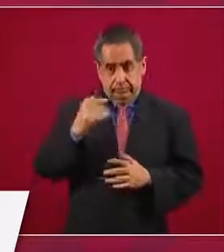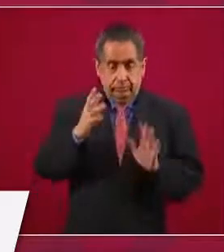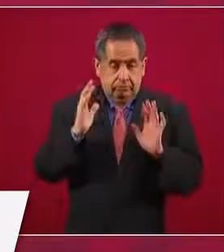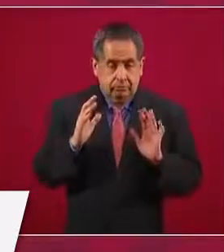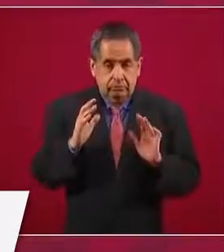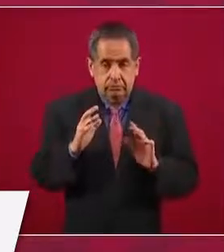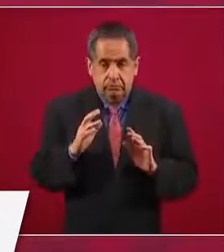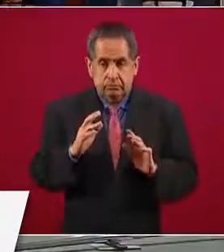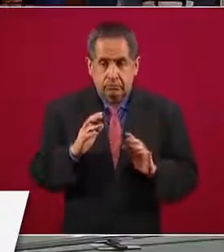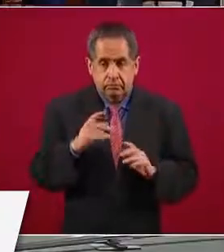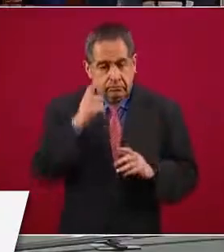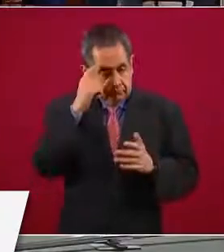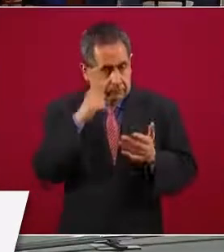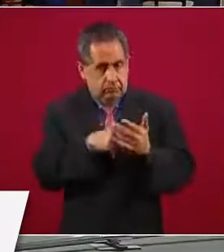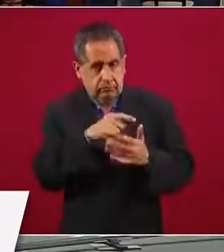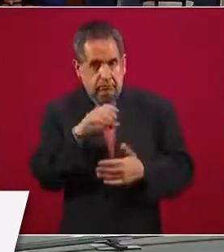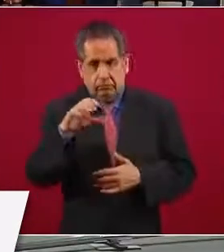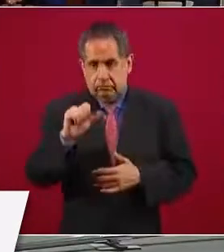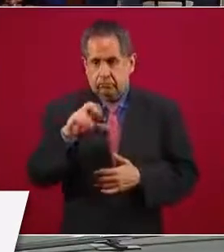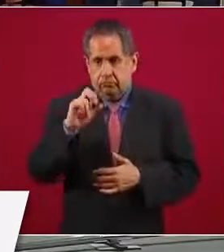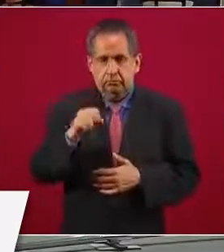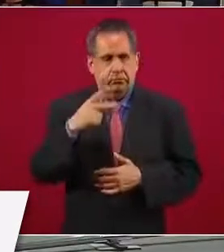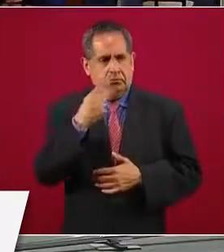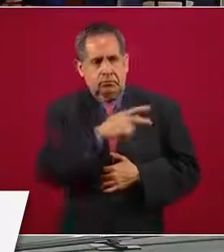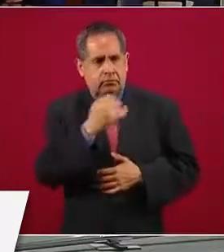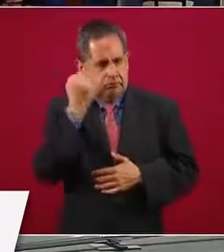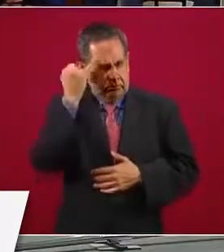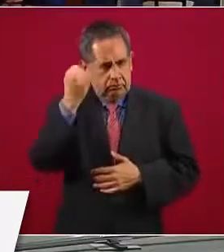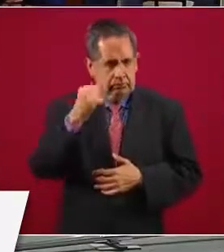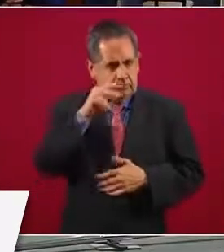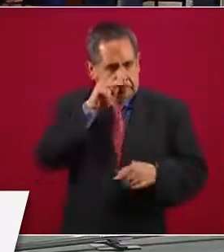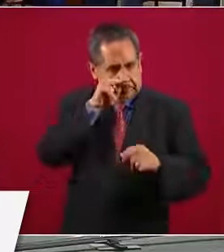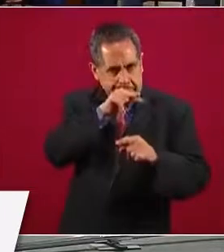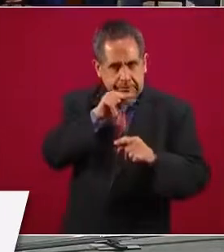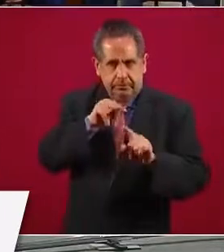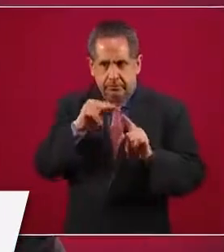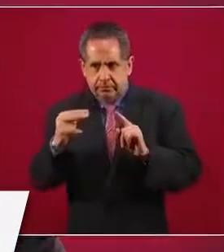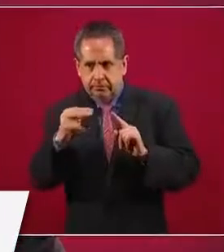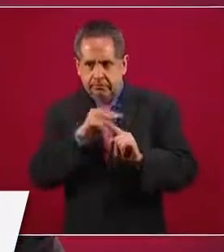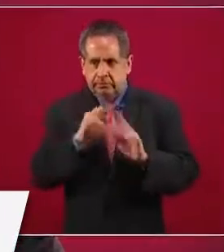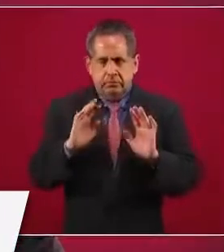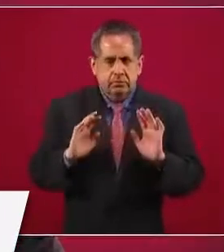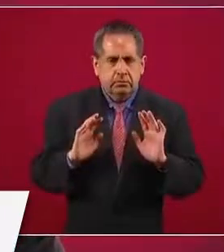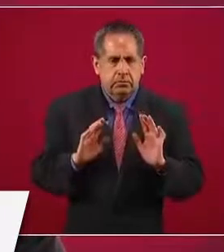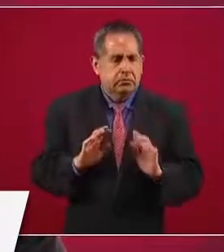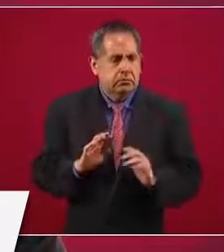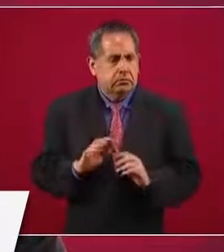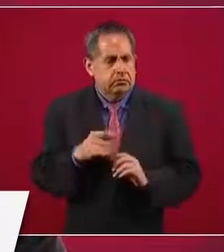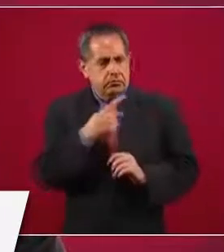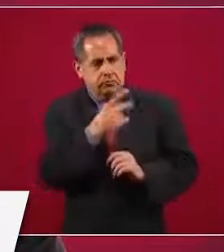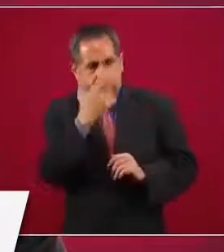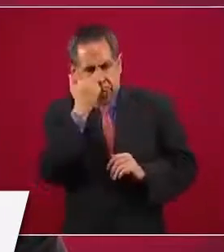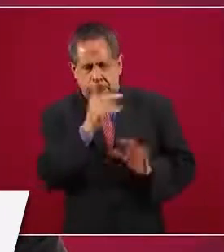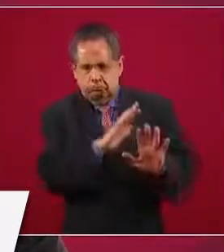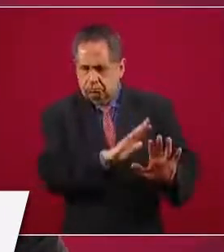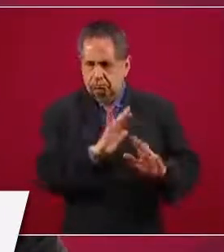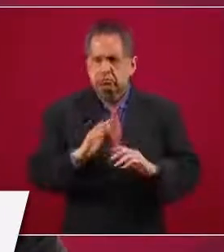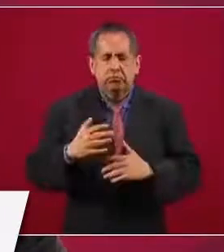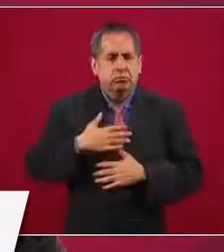que carlos tiene este sus argumentos